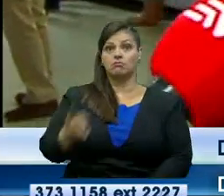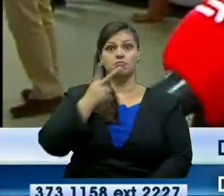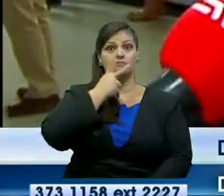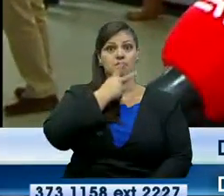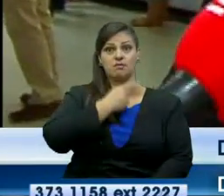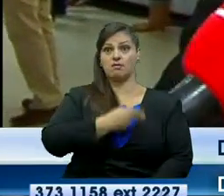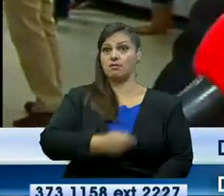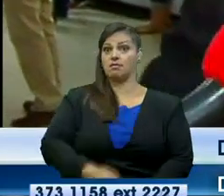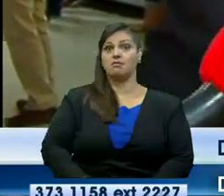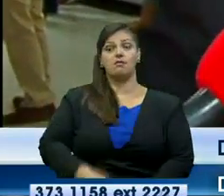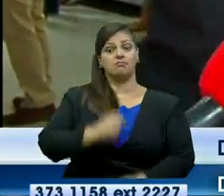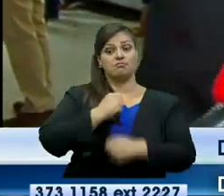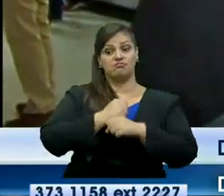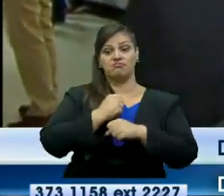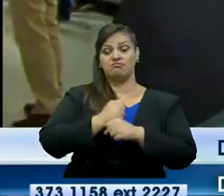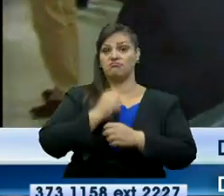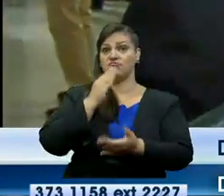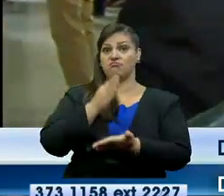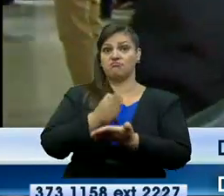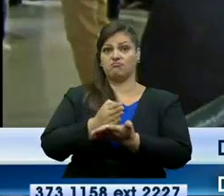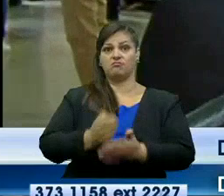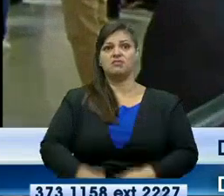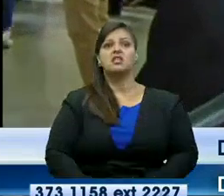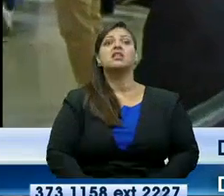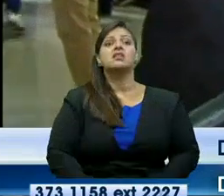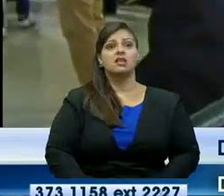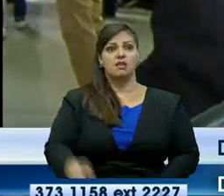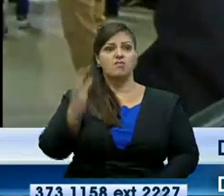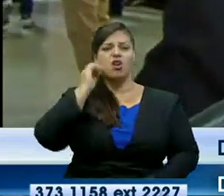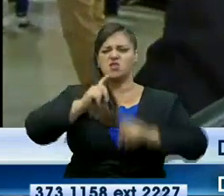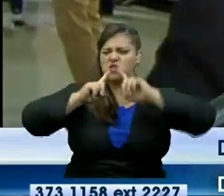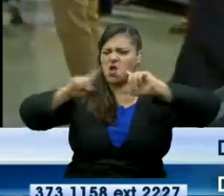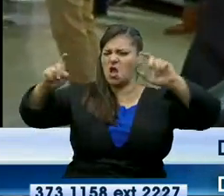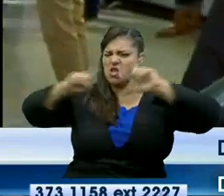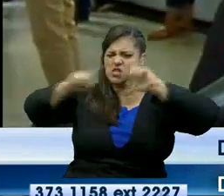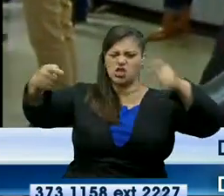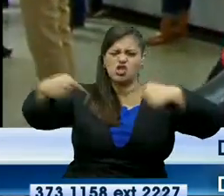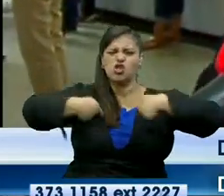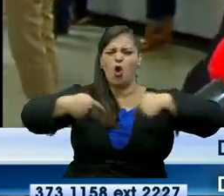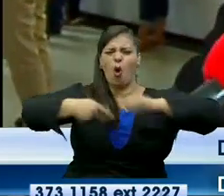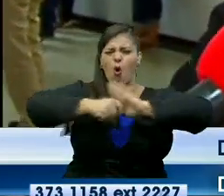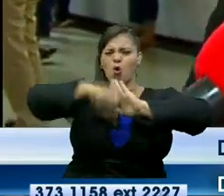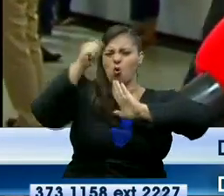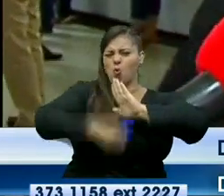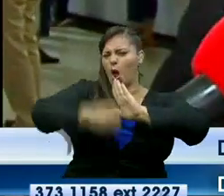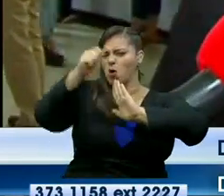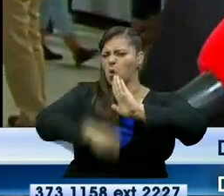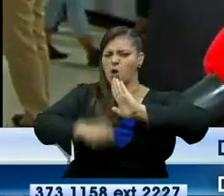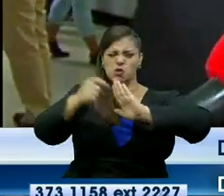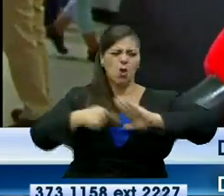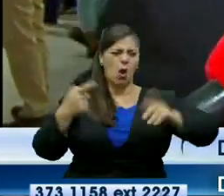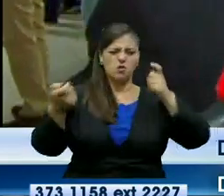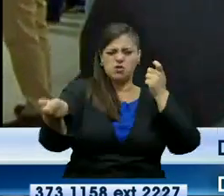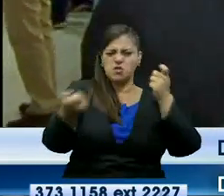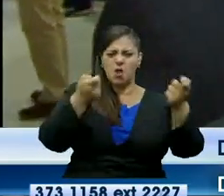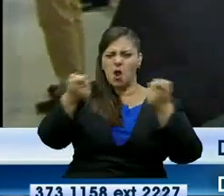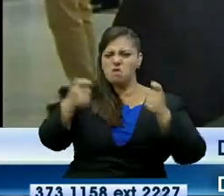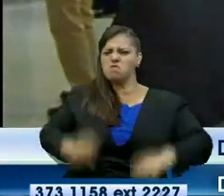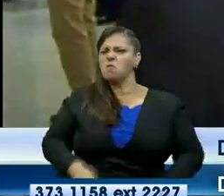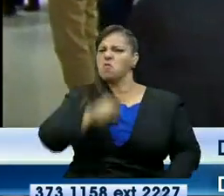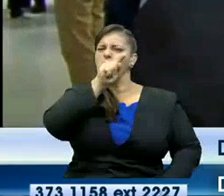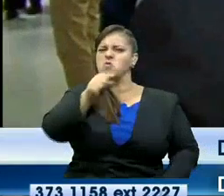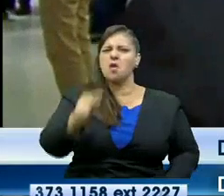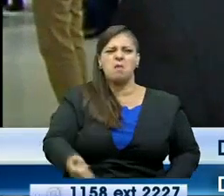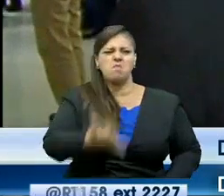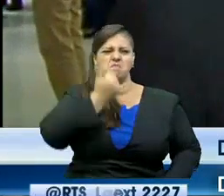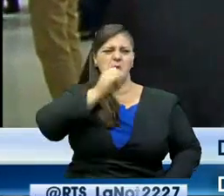persona simuló, gritó que era jueza y que eso también tiene que ser investigado